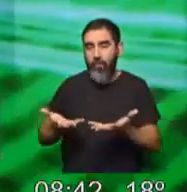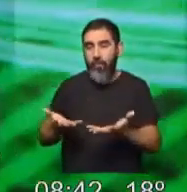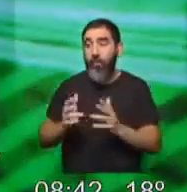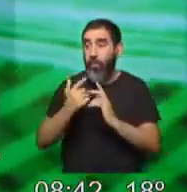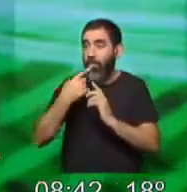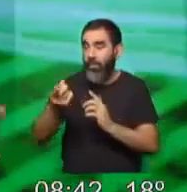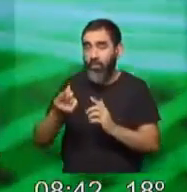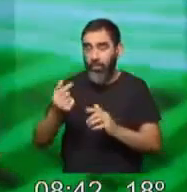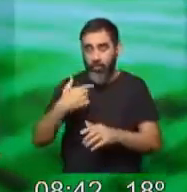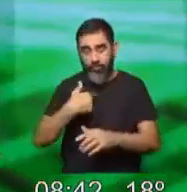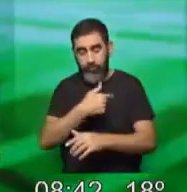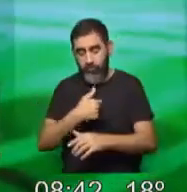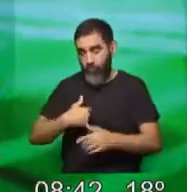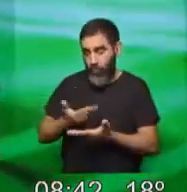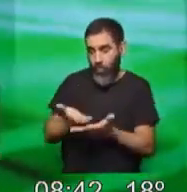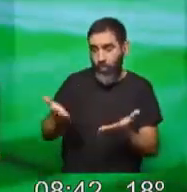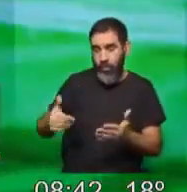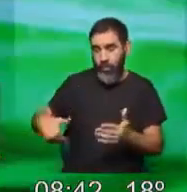lo dicen, se señalan, se muestran.